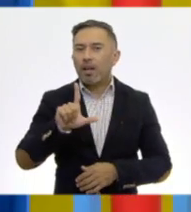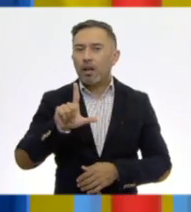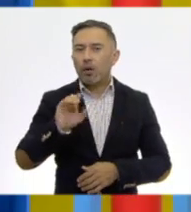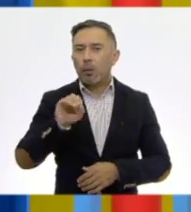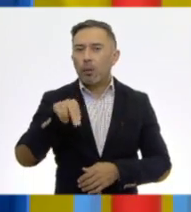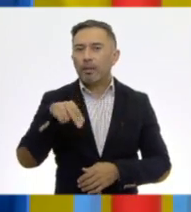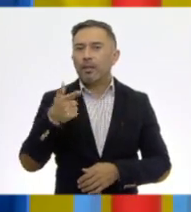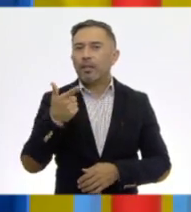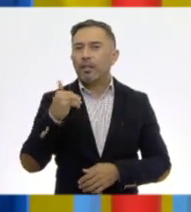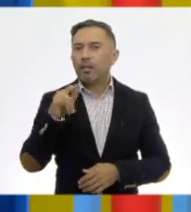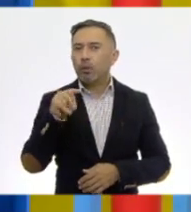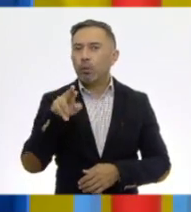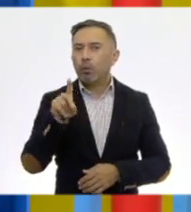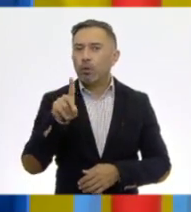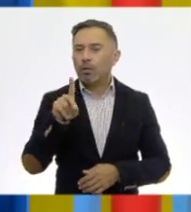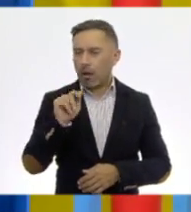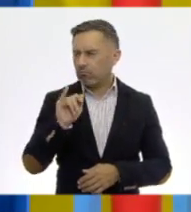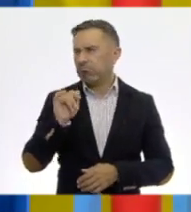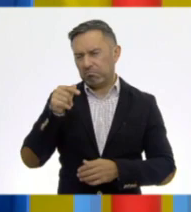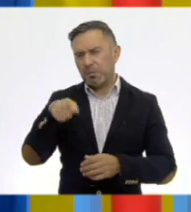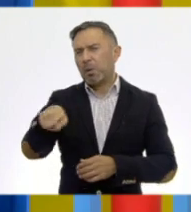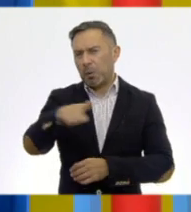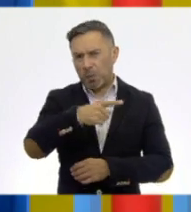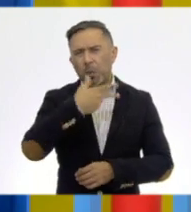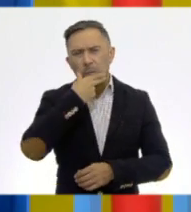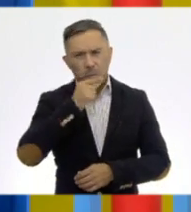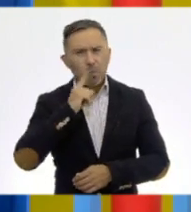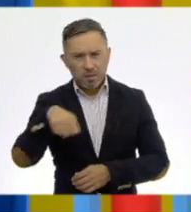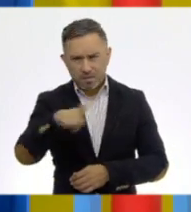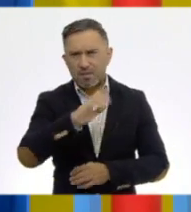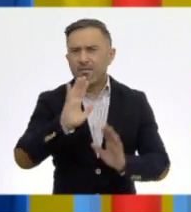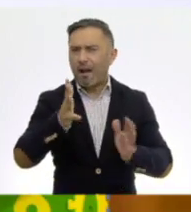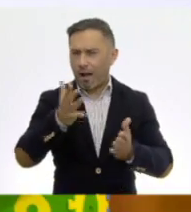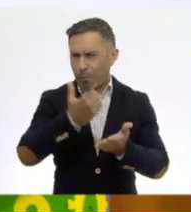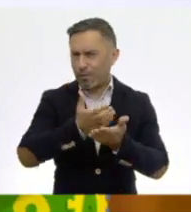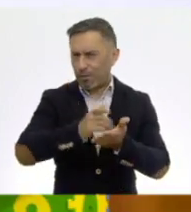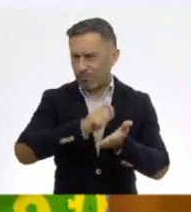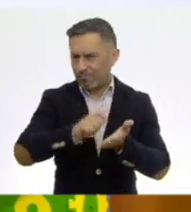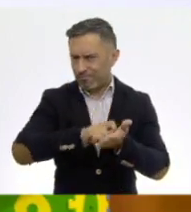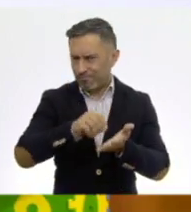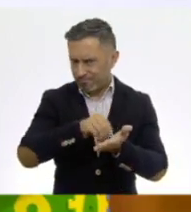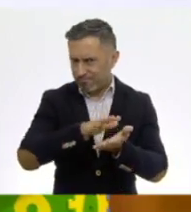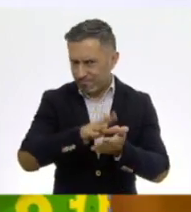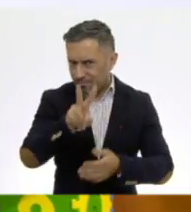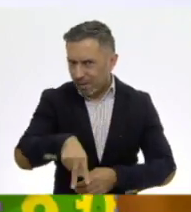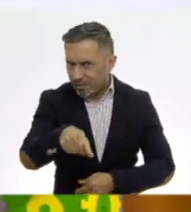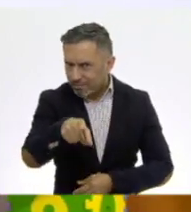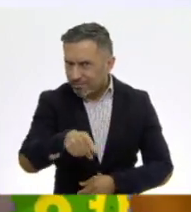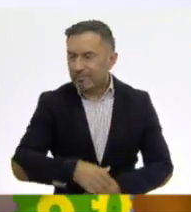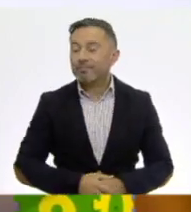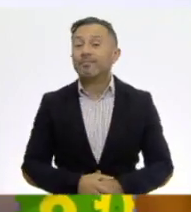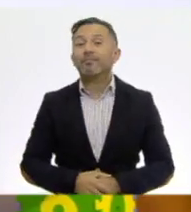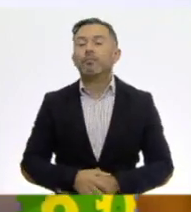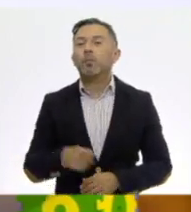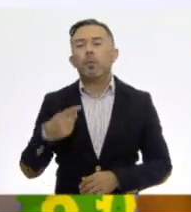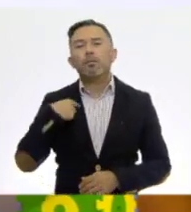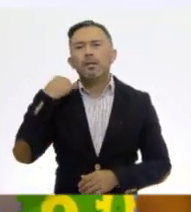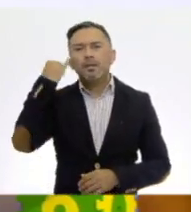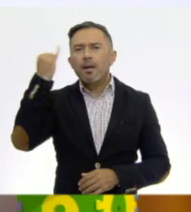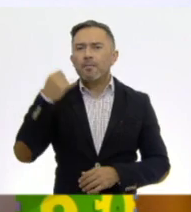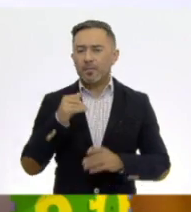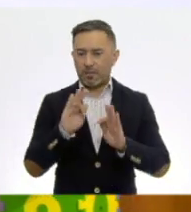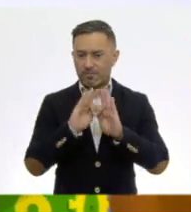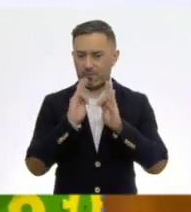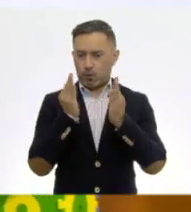las niñas y los niños ya lo anotaron en su libreta, ¿verdad? Bueno, ¿cómo sé que una figura, sus lados